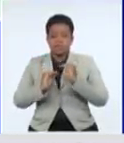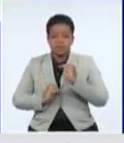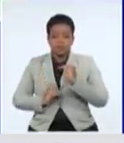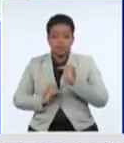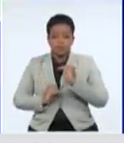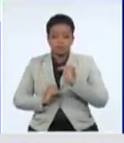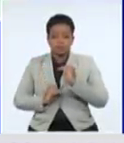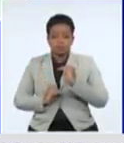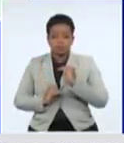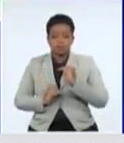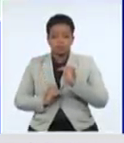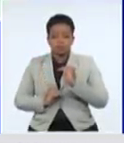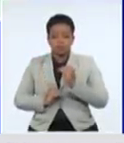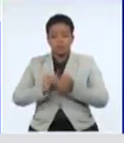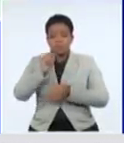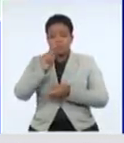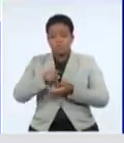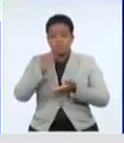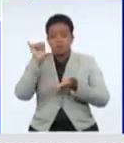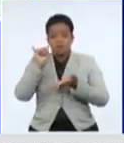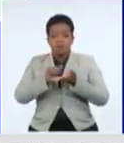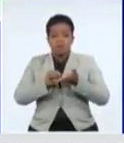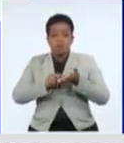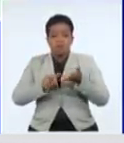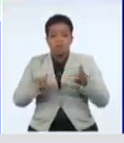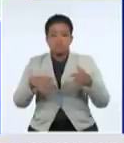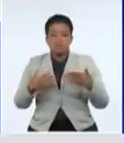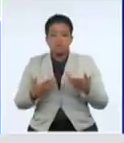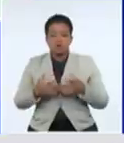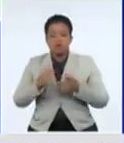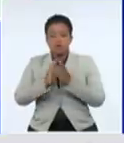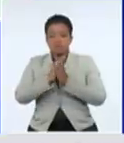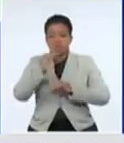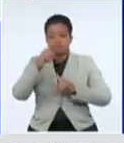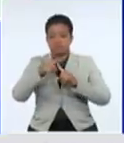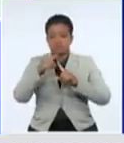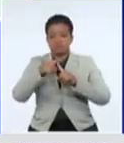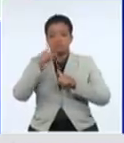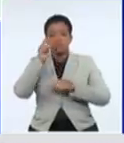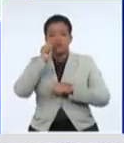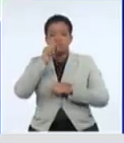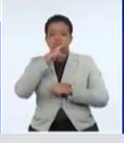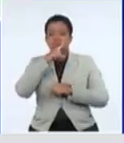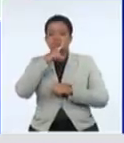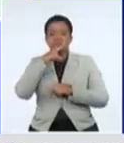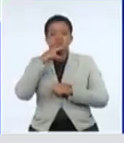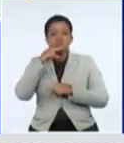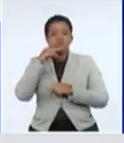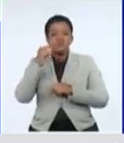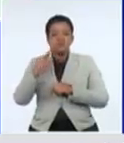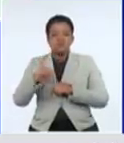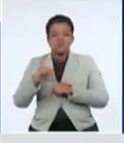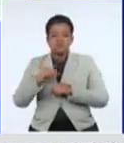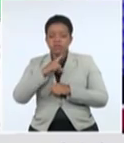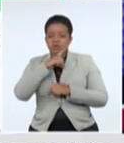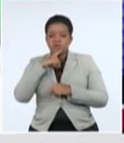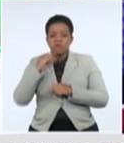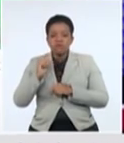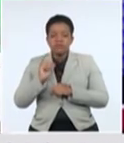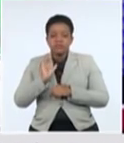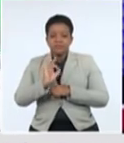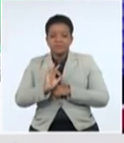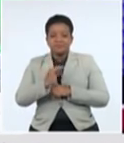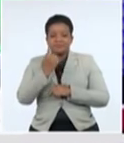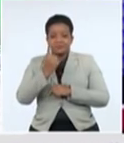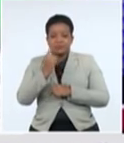diagnosticado en la provincia de Matanzas, un viajero ruso procedente de Rusia, además el único extranjero que se diagnostica